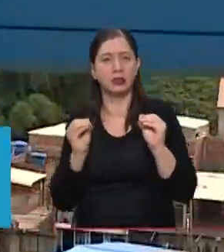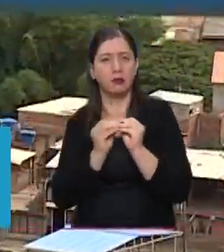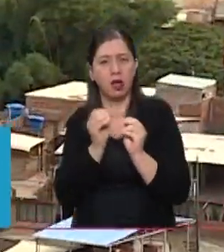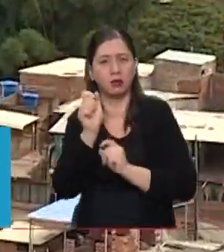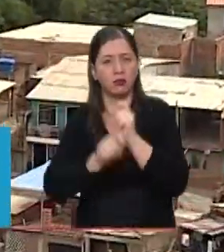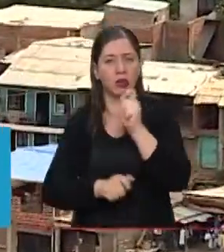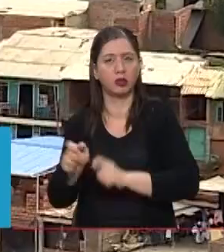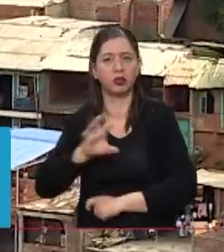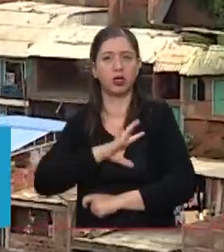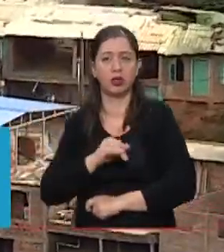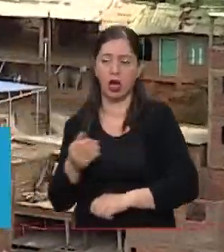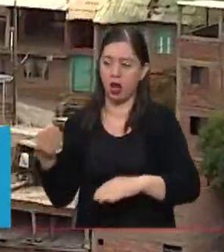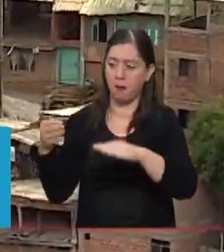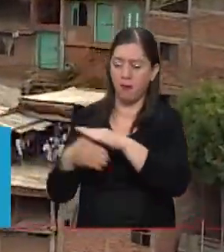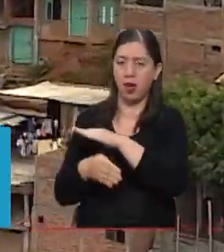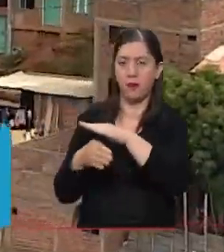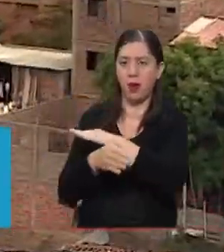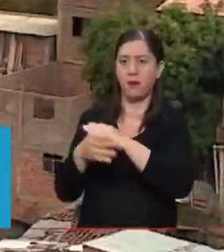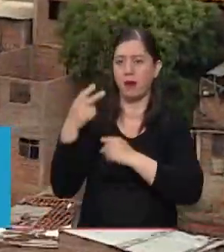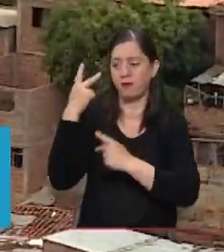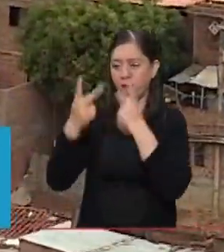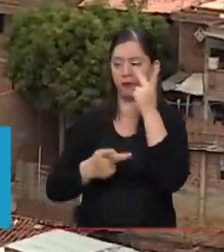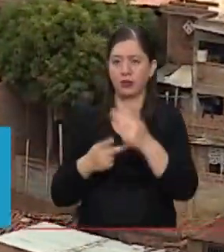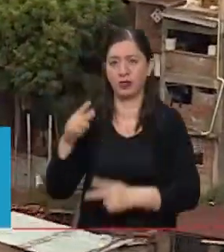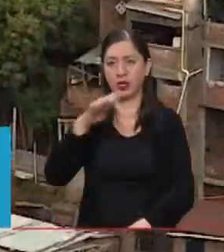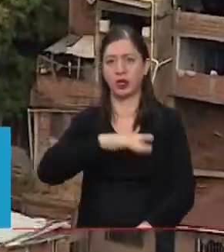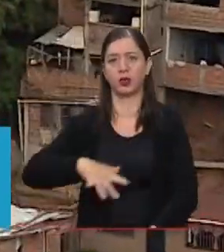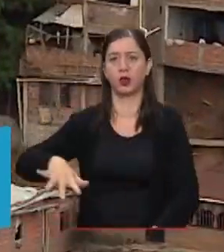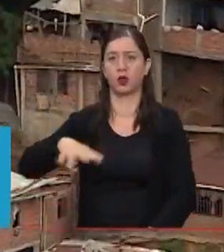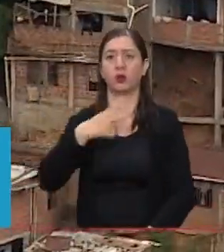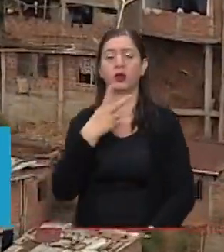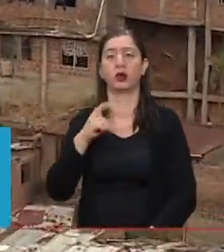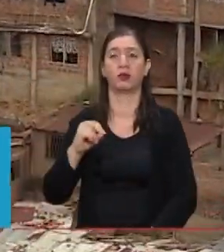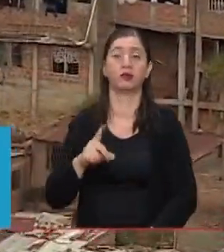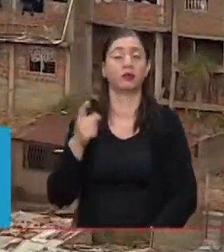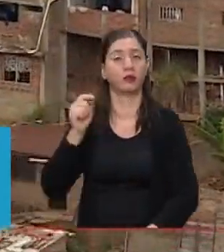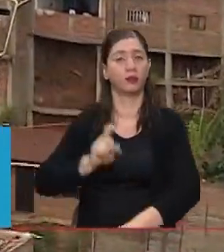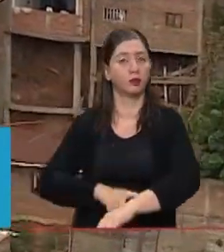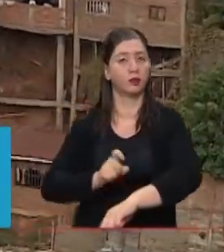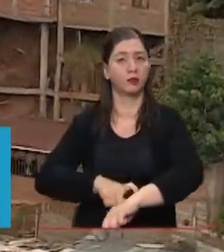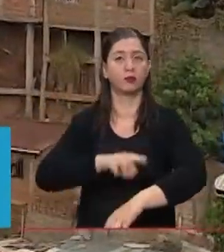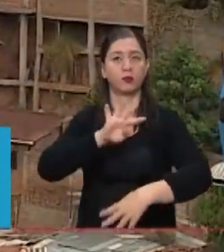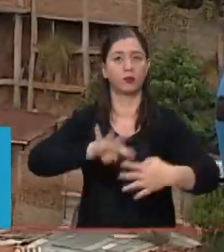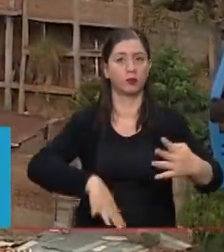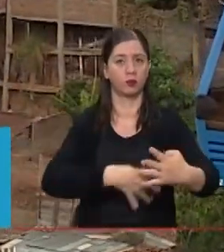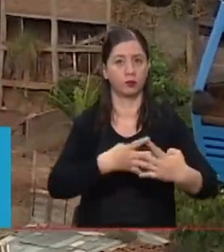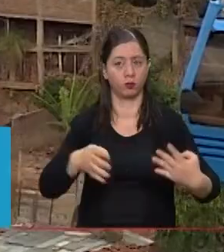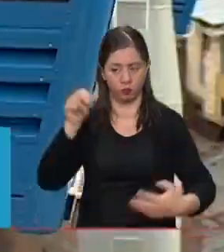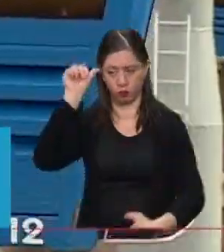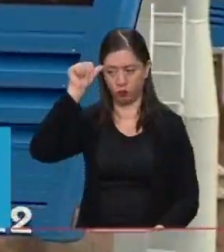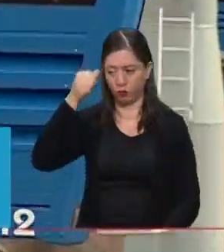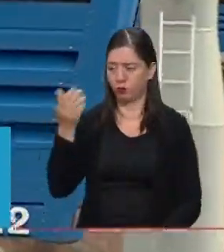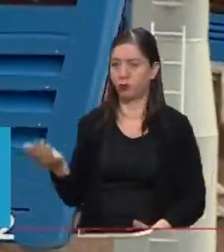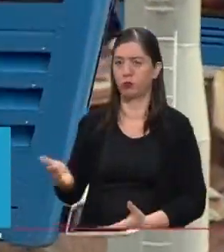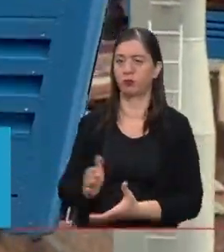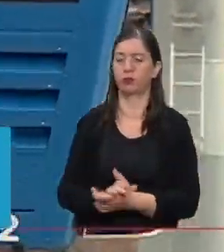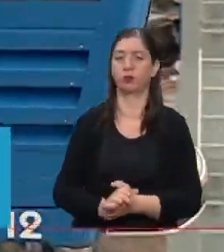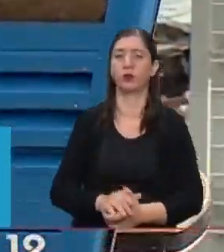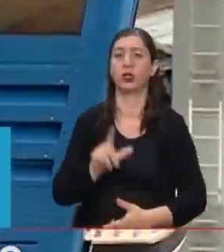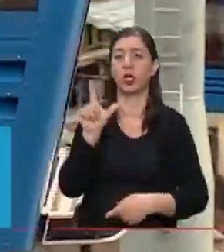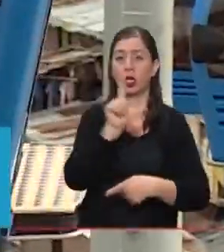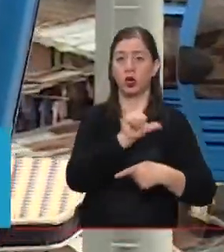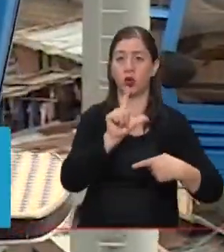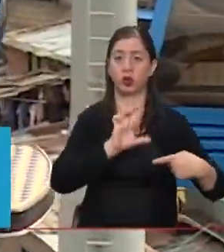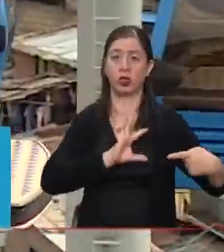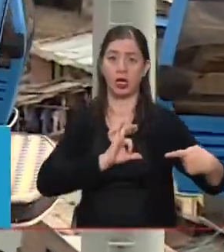y más turistas nos visitan y conozcan la Comuna 20. Recordemos el horario de operación del servicio del Miocable para los caleños. Lunes a